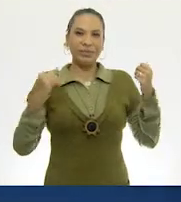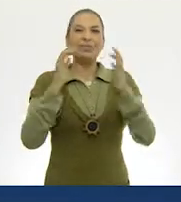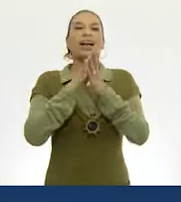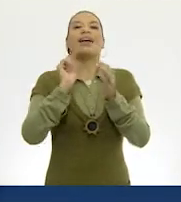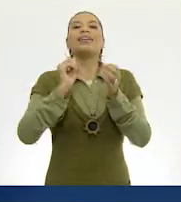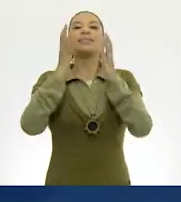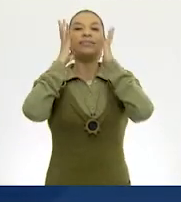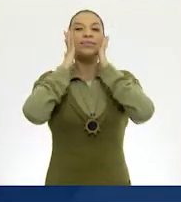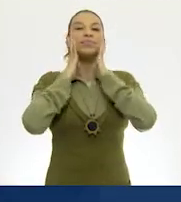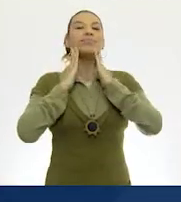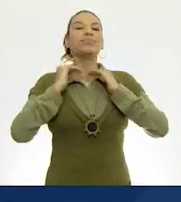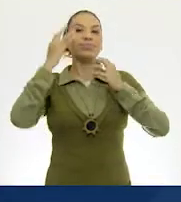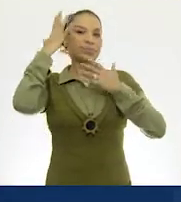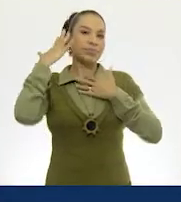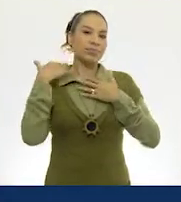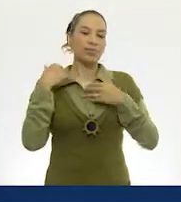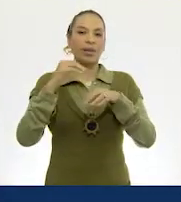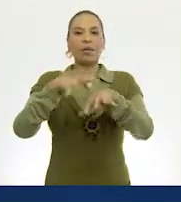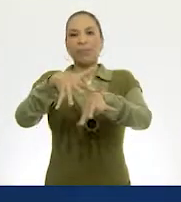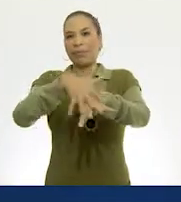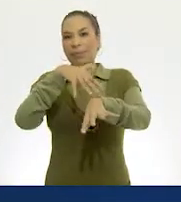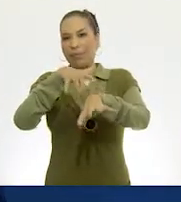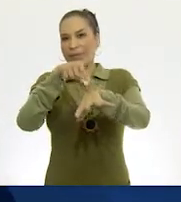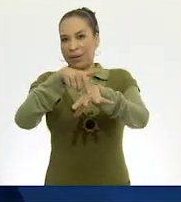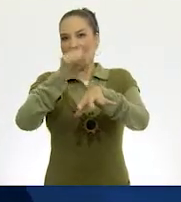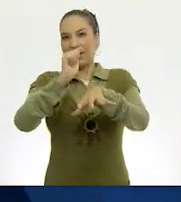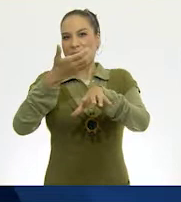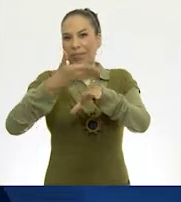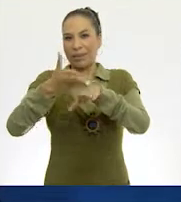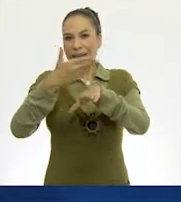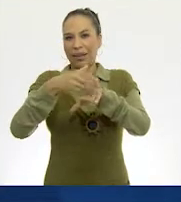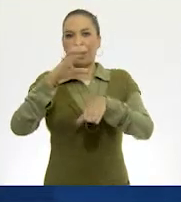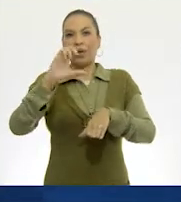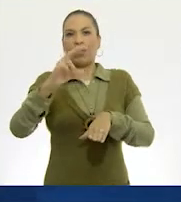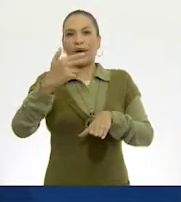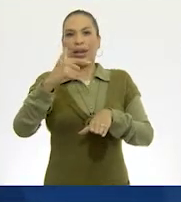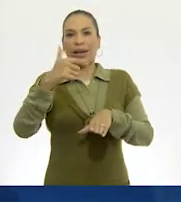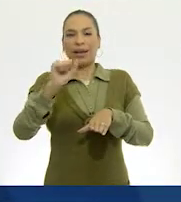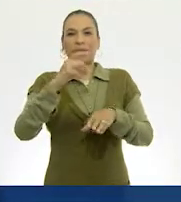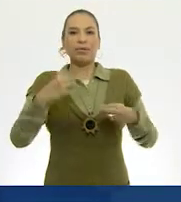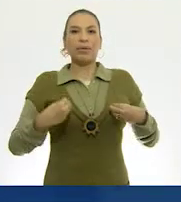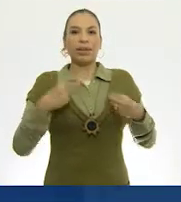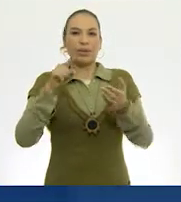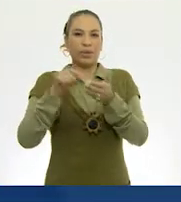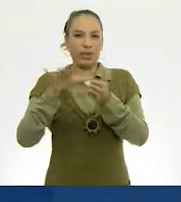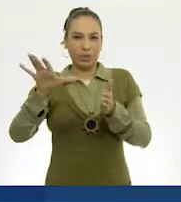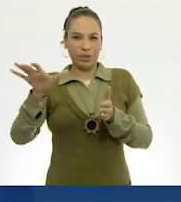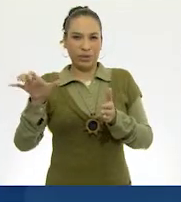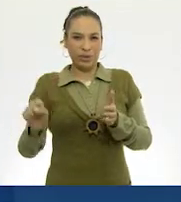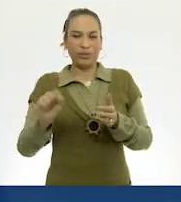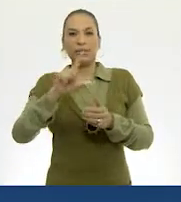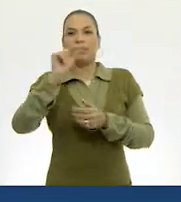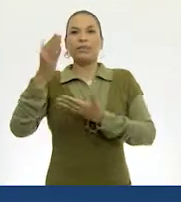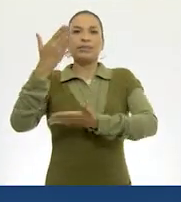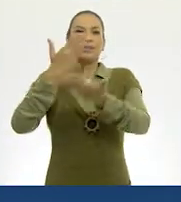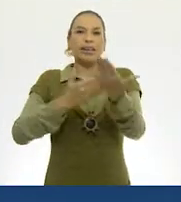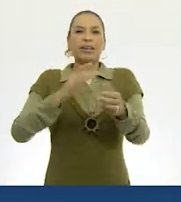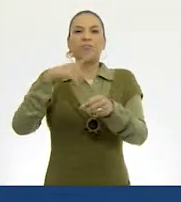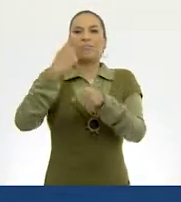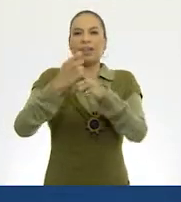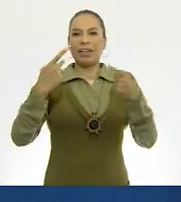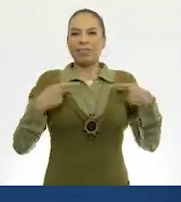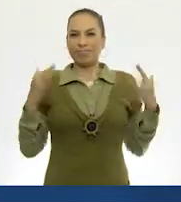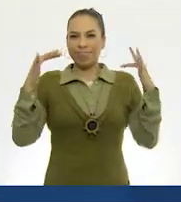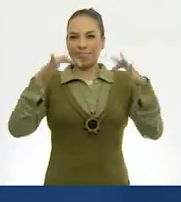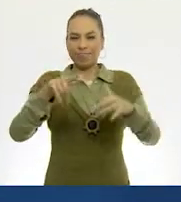cabeza, y tenía las patas blancas. Las cuagas vivían en Sudáfrica y fueron cazadas desde la llegada de los primeros colonos